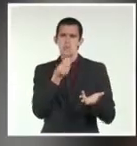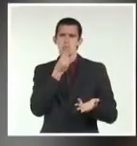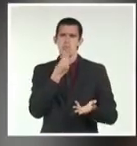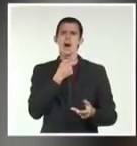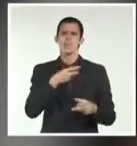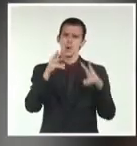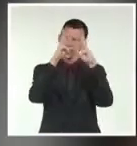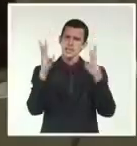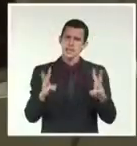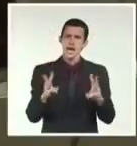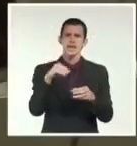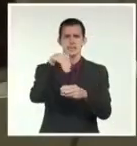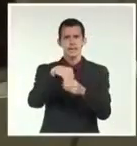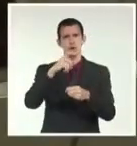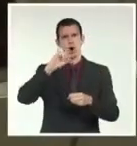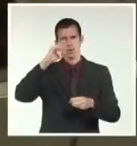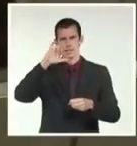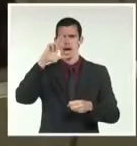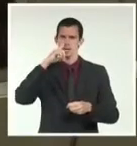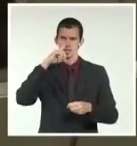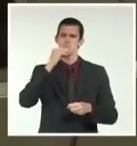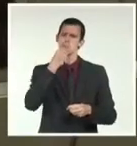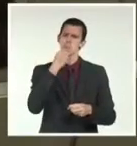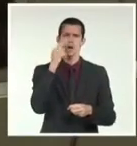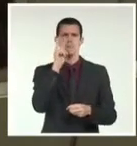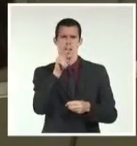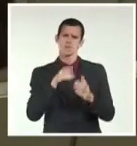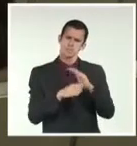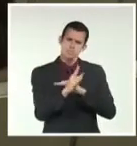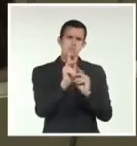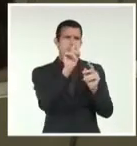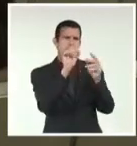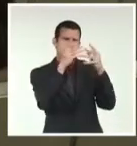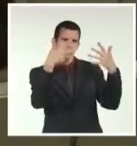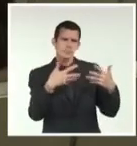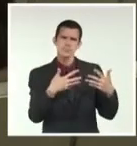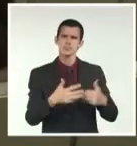la Casa Editorial Latinoamericana. Talía González, Sistema Informativo de la Televisión Cubana.